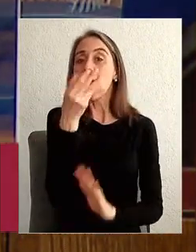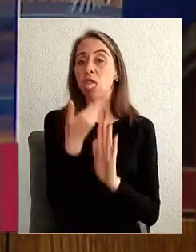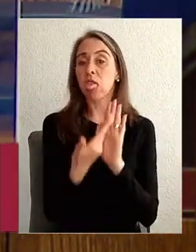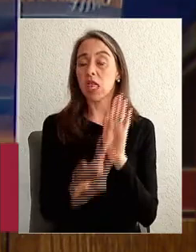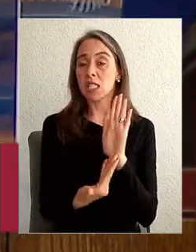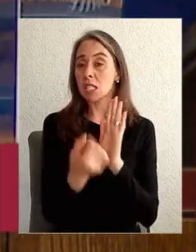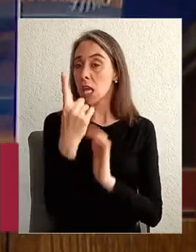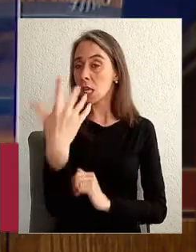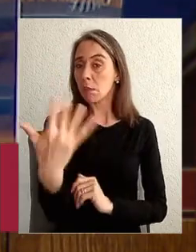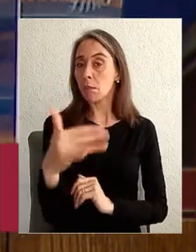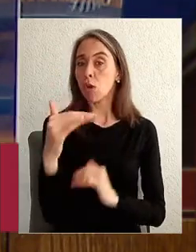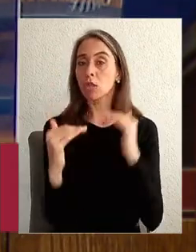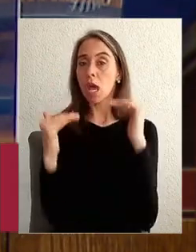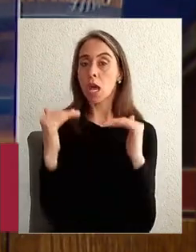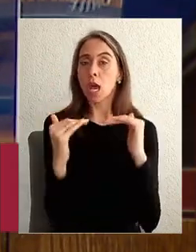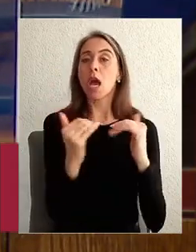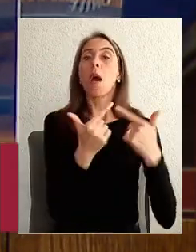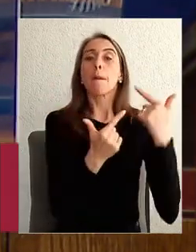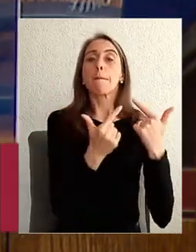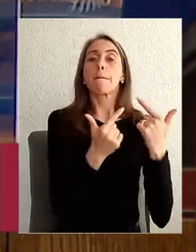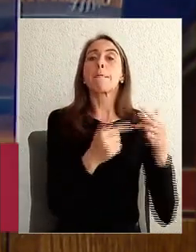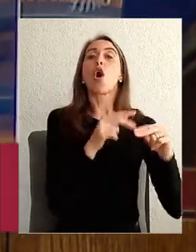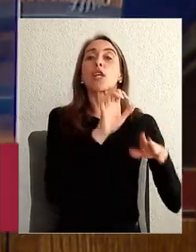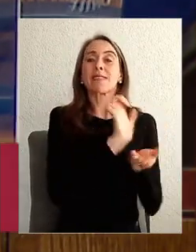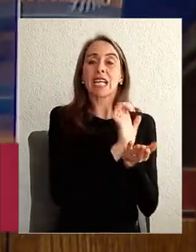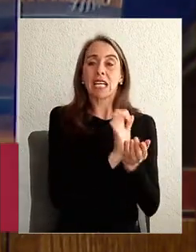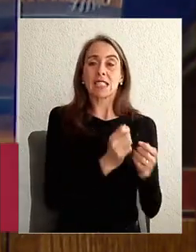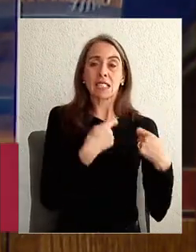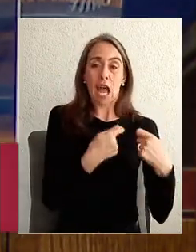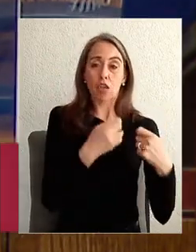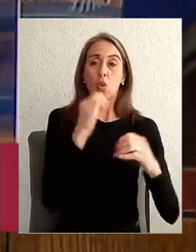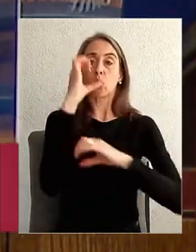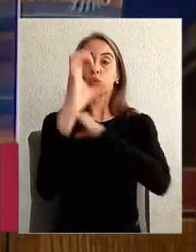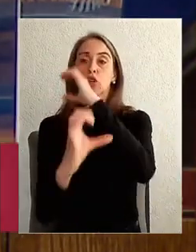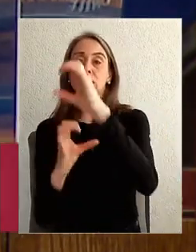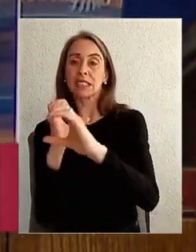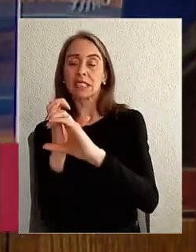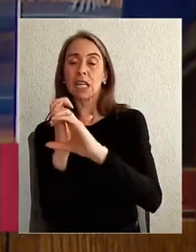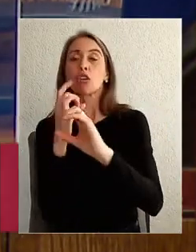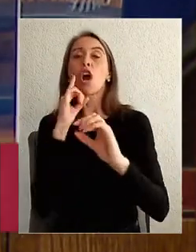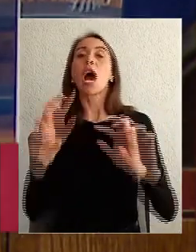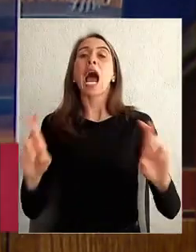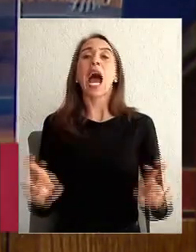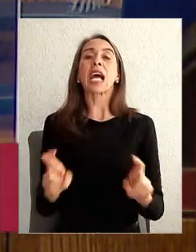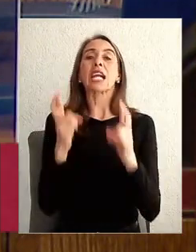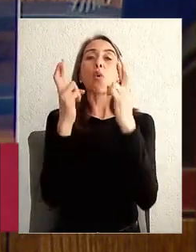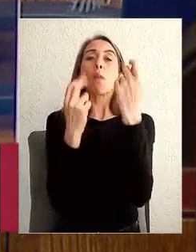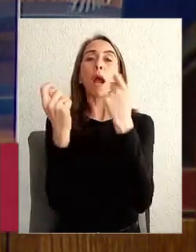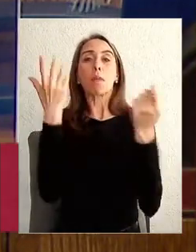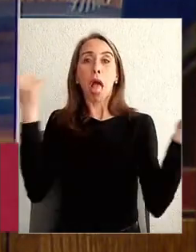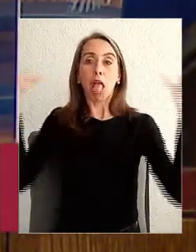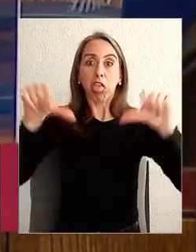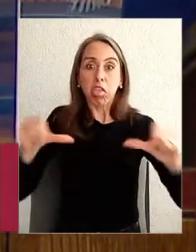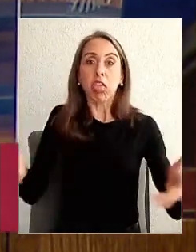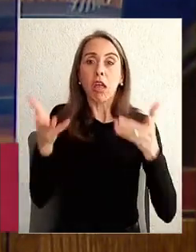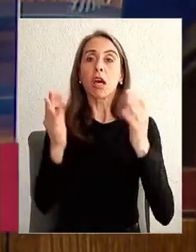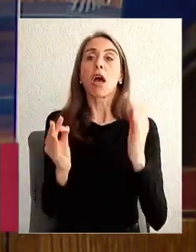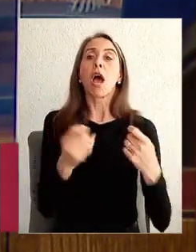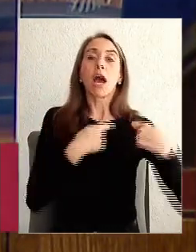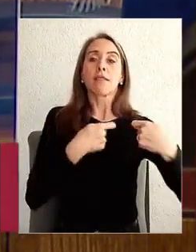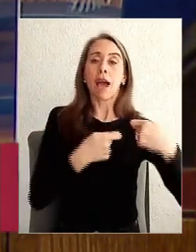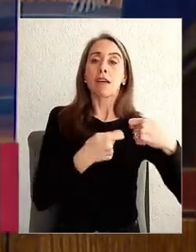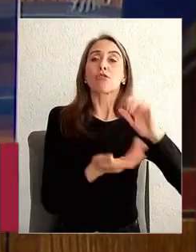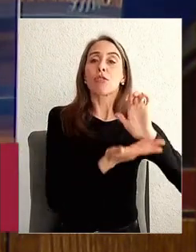calibrar la política fiscal en función del ciclo y la velocidad de la recuperación de la economía, buscando un buen equilibrio entre la política fiscal y monetaria.